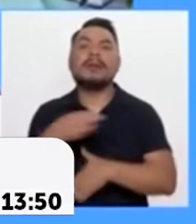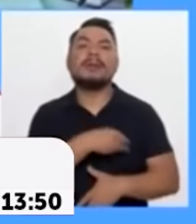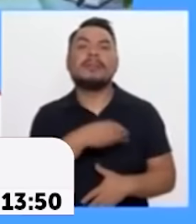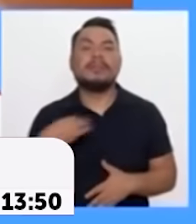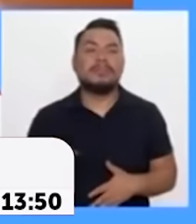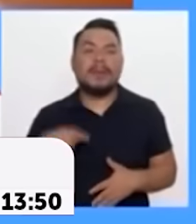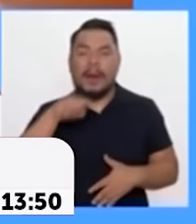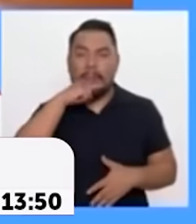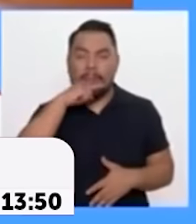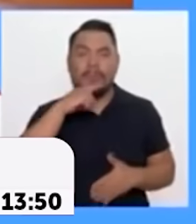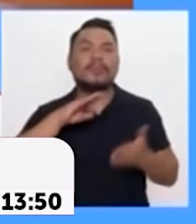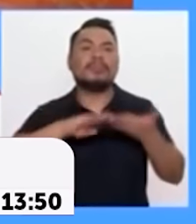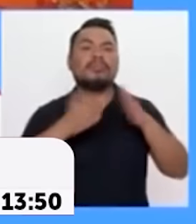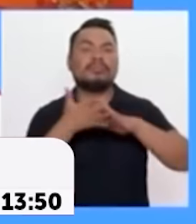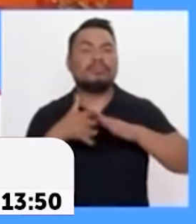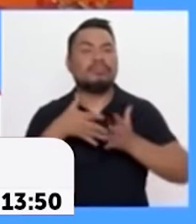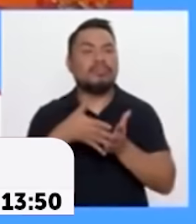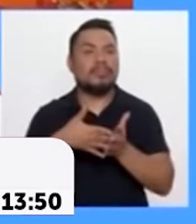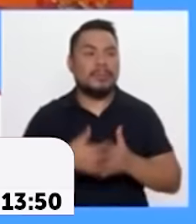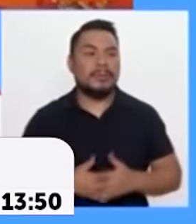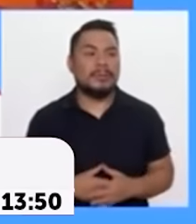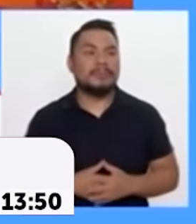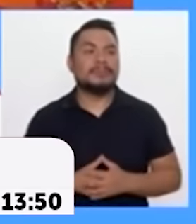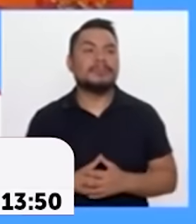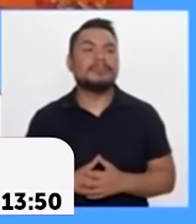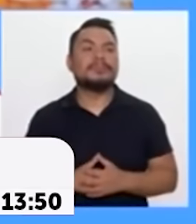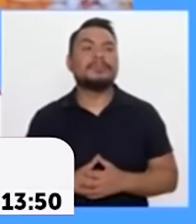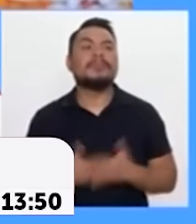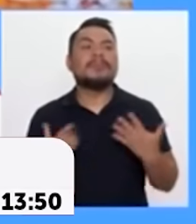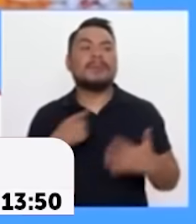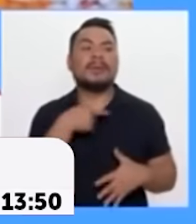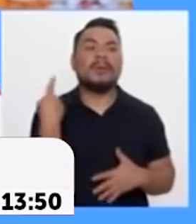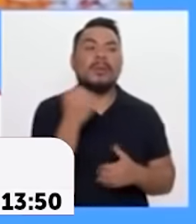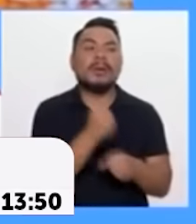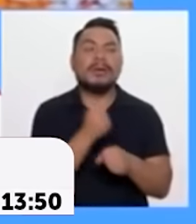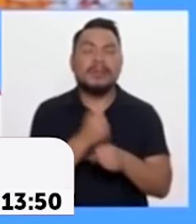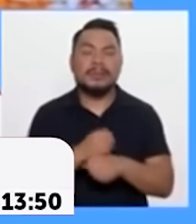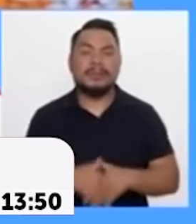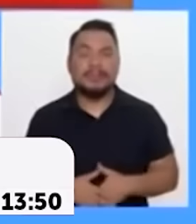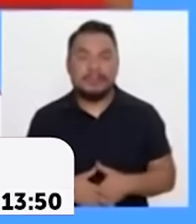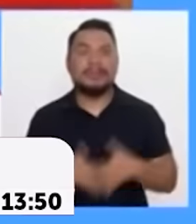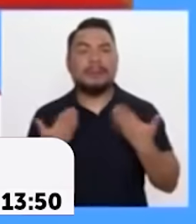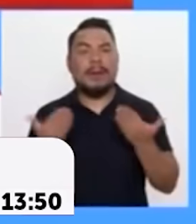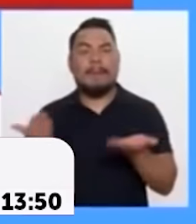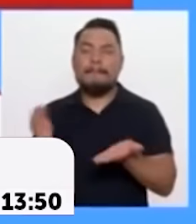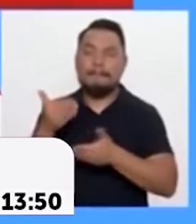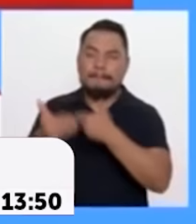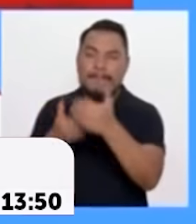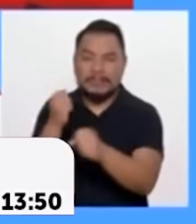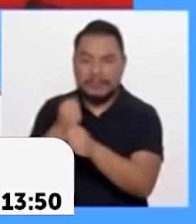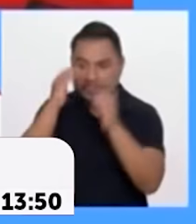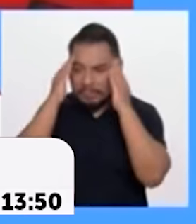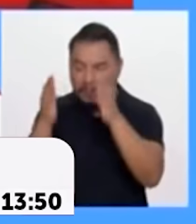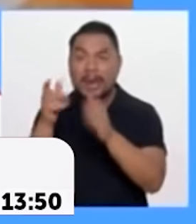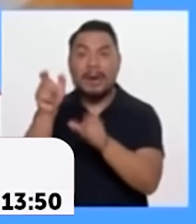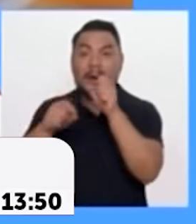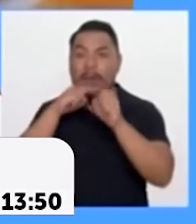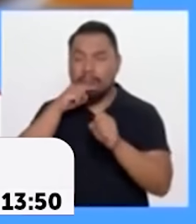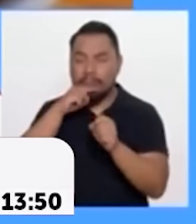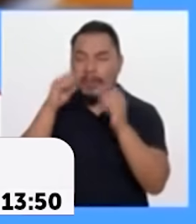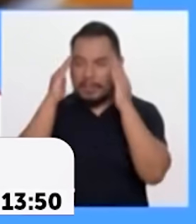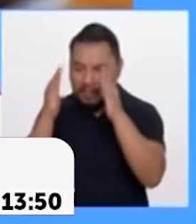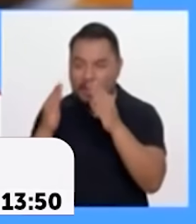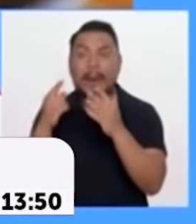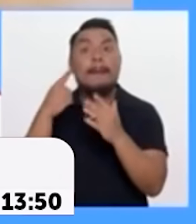y Poblaciones Vulnerables. Nuestro trabajo va más allá de la atención a las víctimas. Las empoderamos